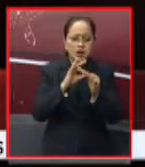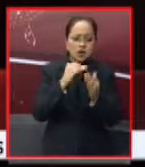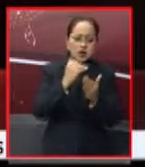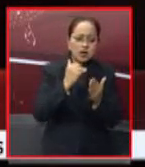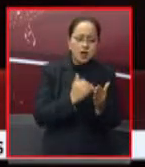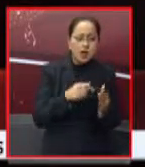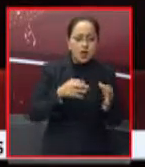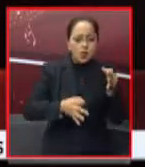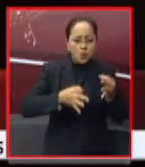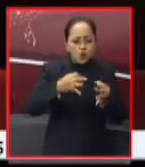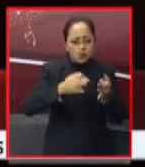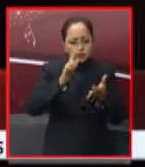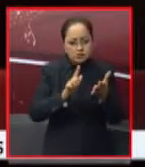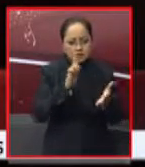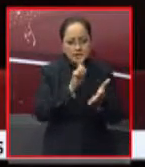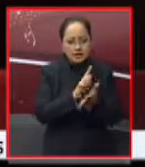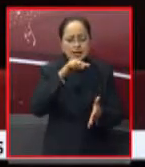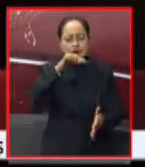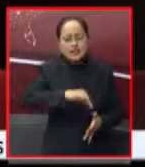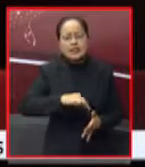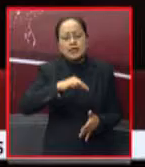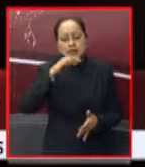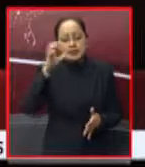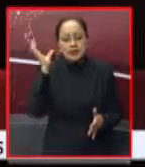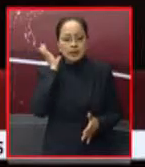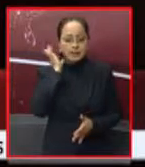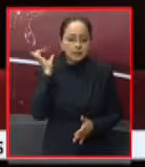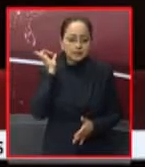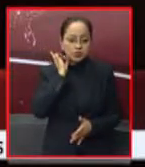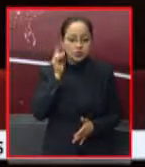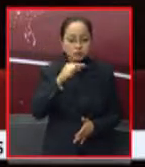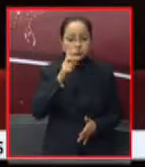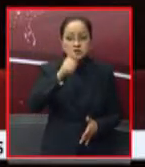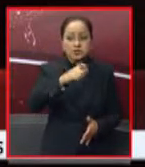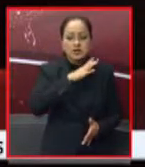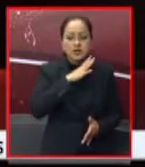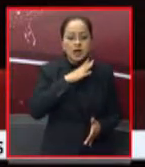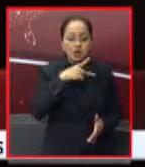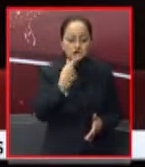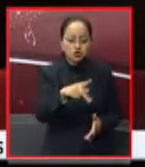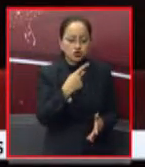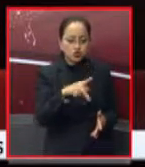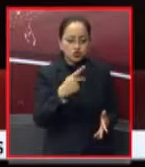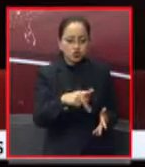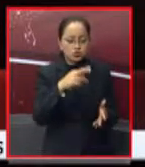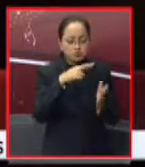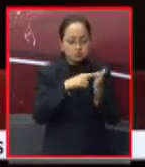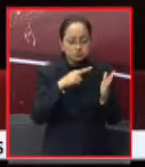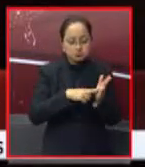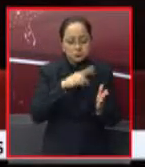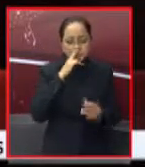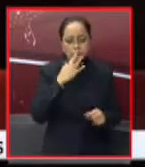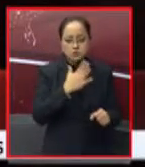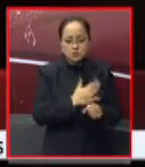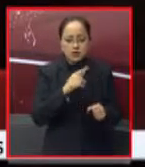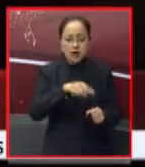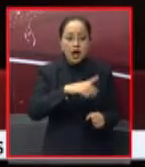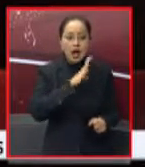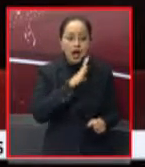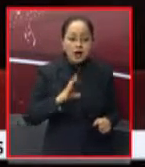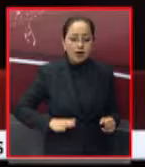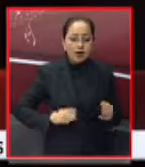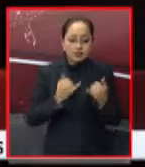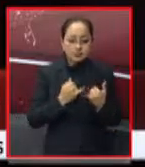esta Cámara para que las atribuciones constitucionales y legales de los representantes populares que fueron electos mediante candidaturas